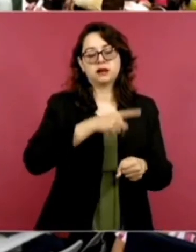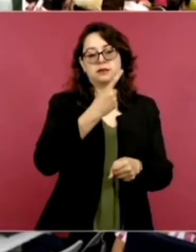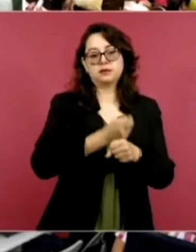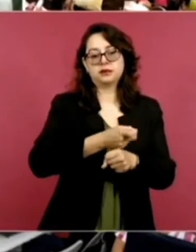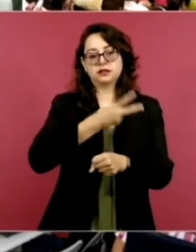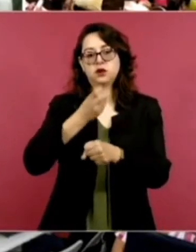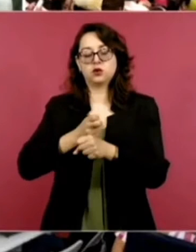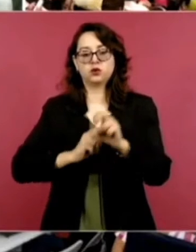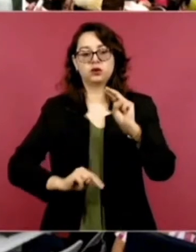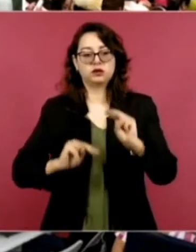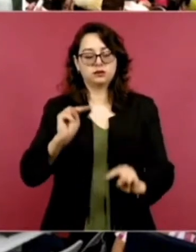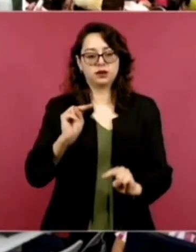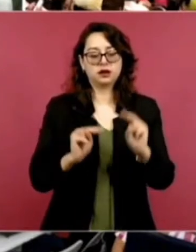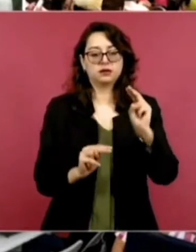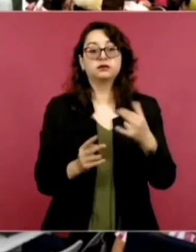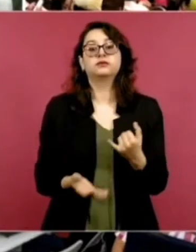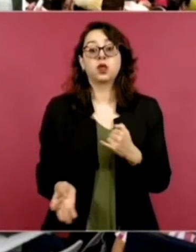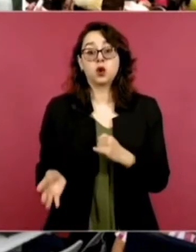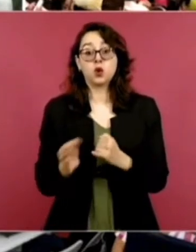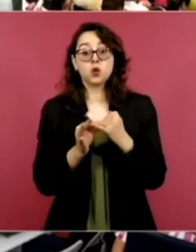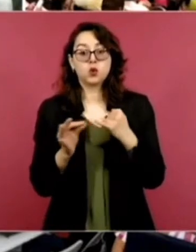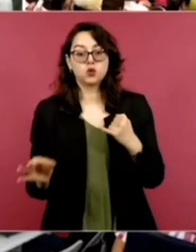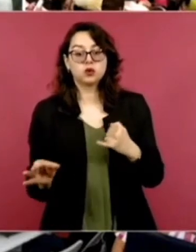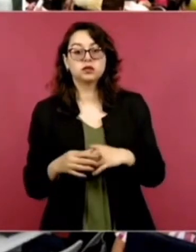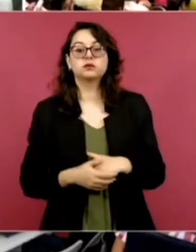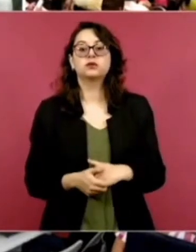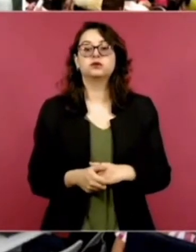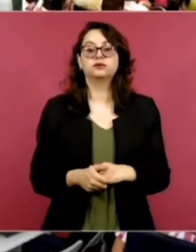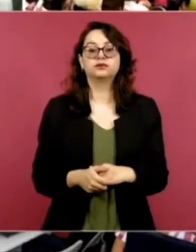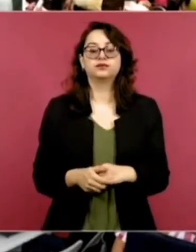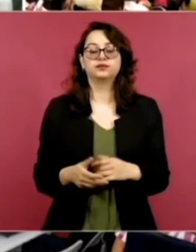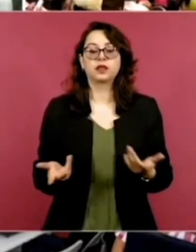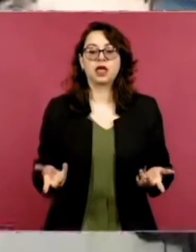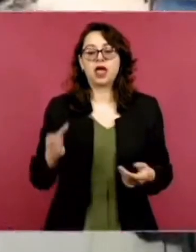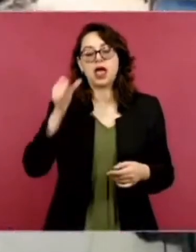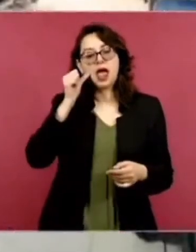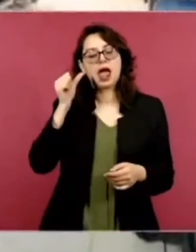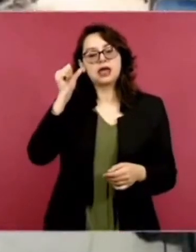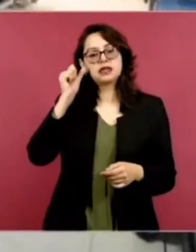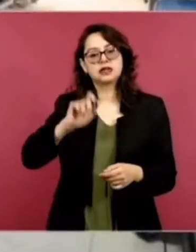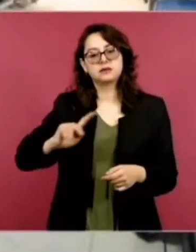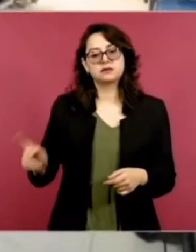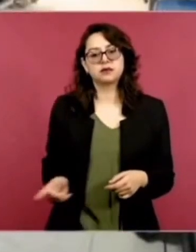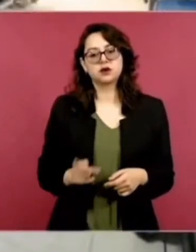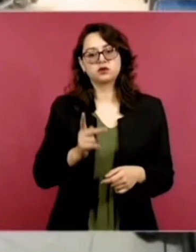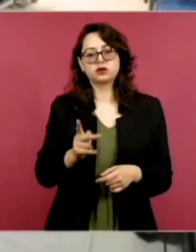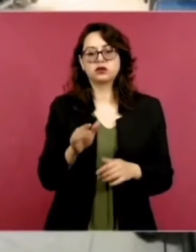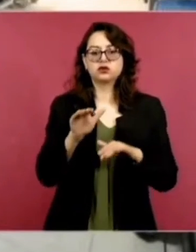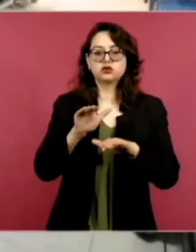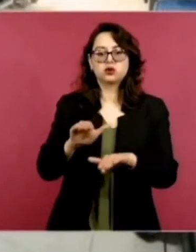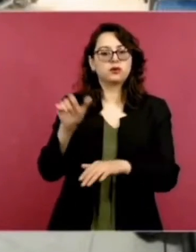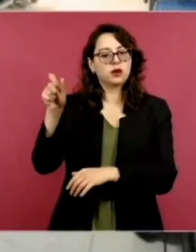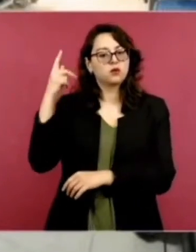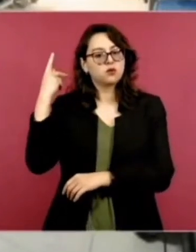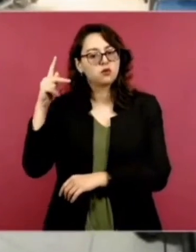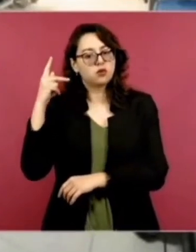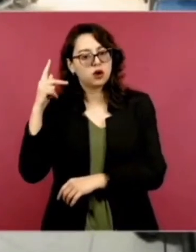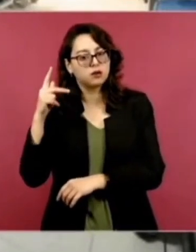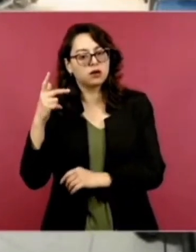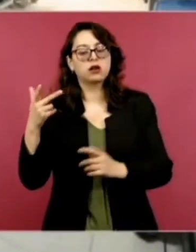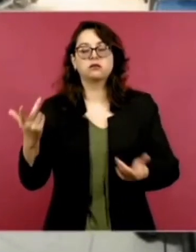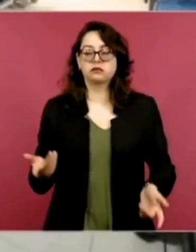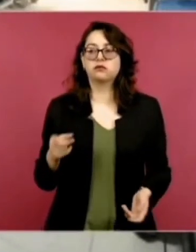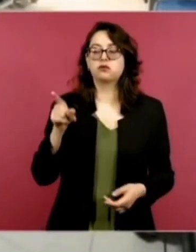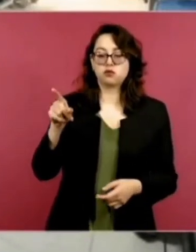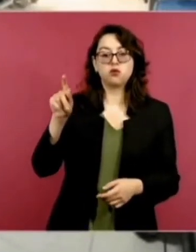nivel. Finalmente, y de hecho ayer le preguntaban al señor presidente Hans Salazar sobre el tema de Puebla, si ya había iniciado el